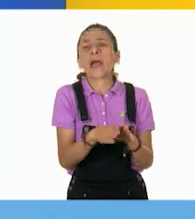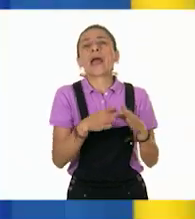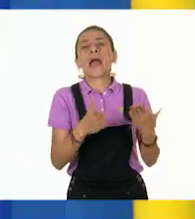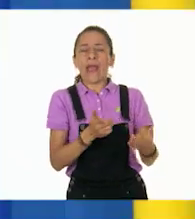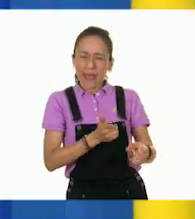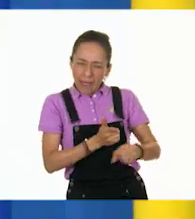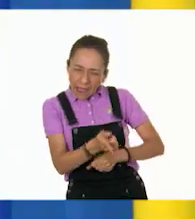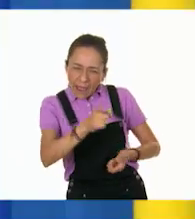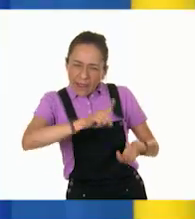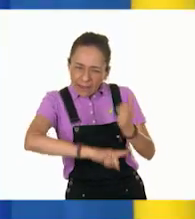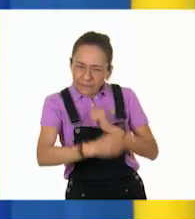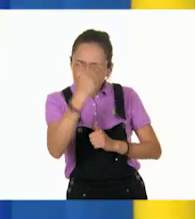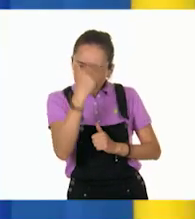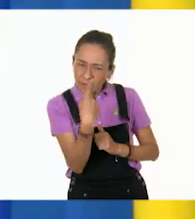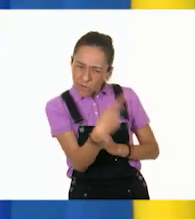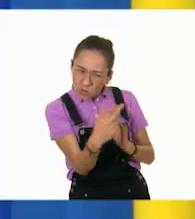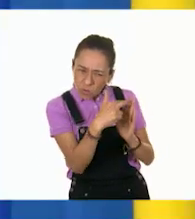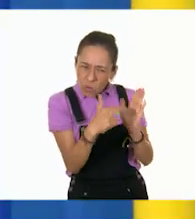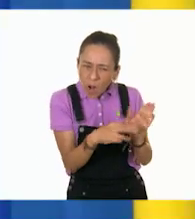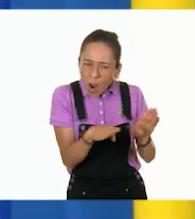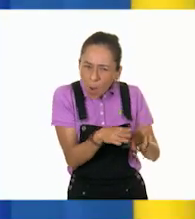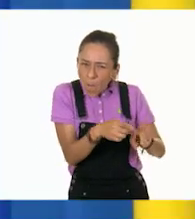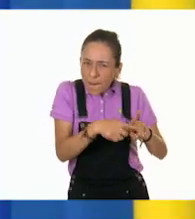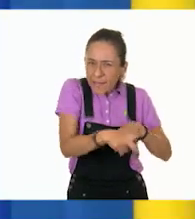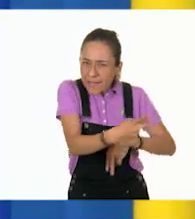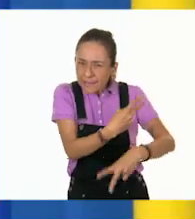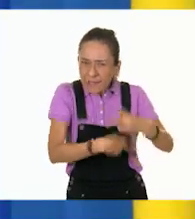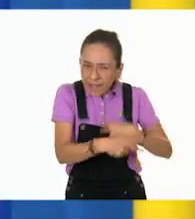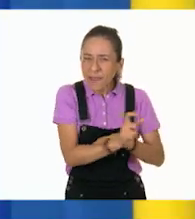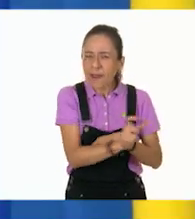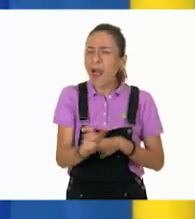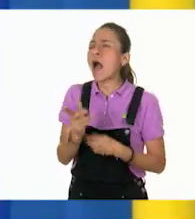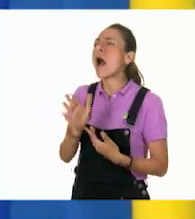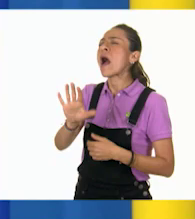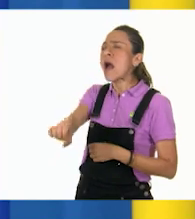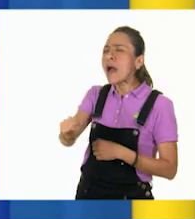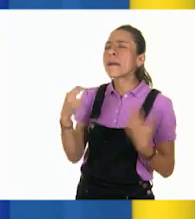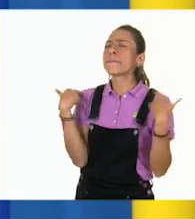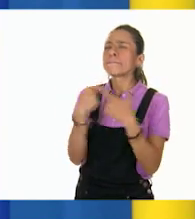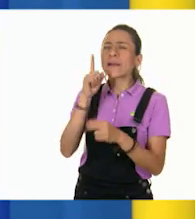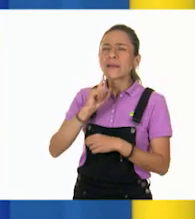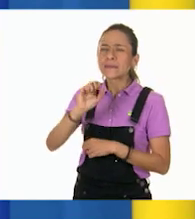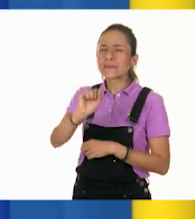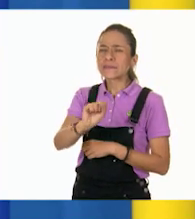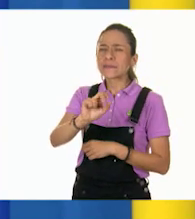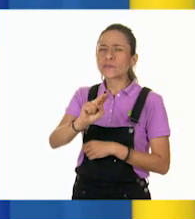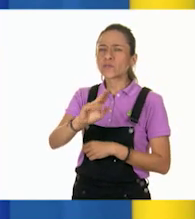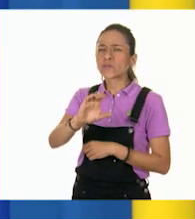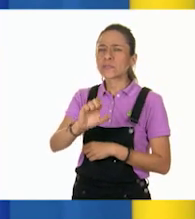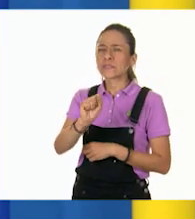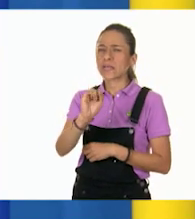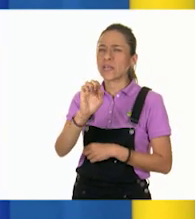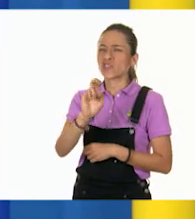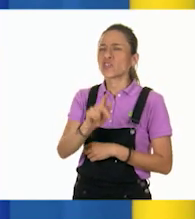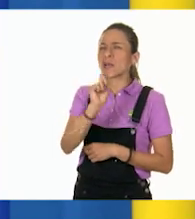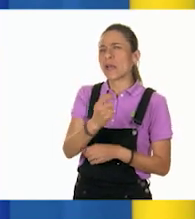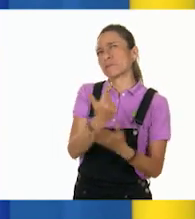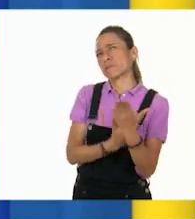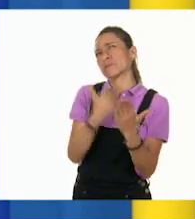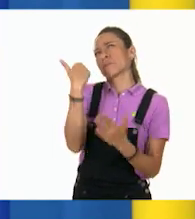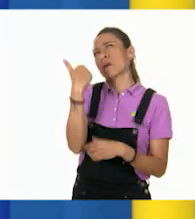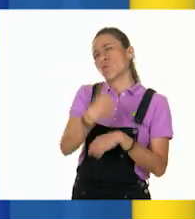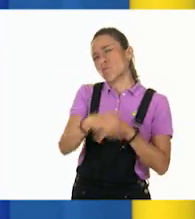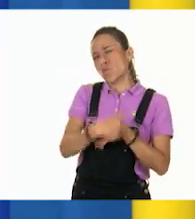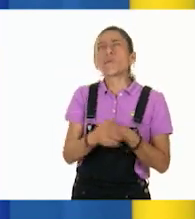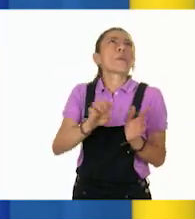formación. Maestra, cuando se refiere a sucesiones numéricas, pienso en listas de números. Por ejemplo, el número de lista que